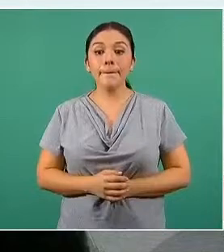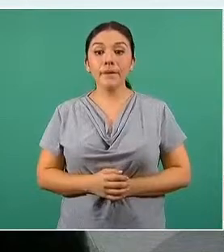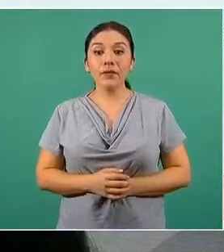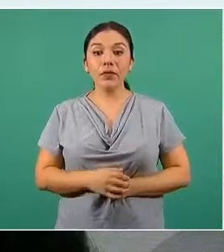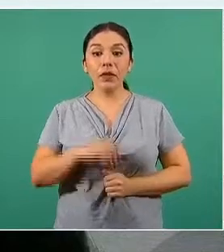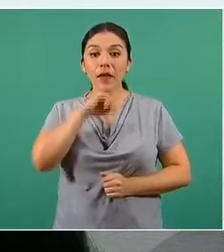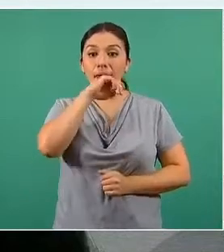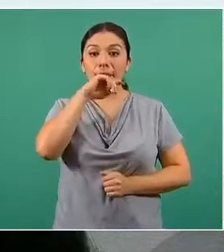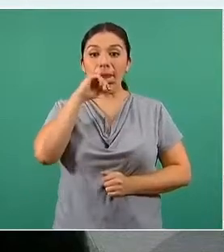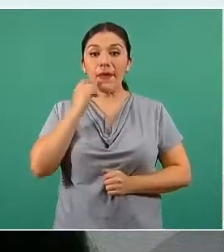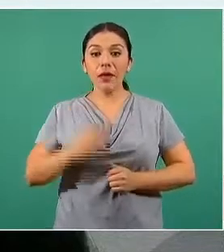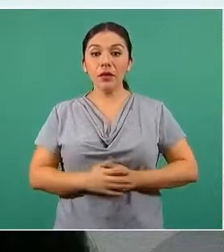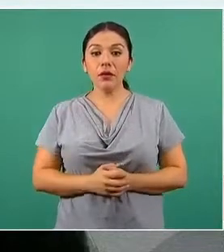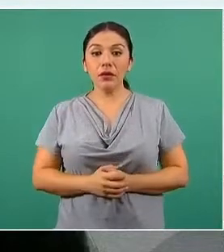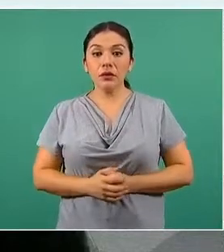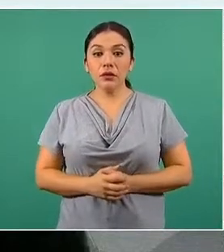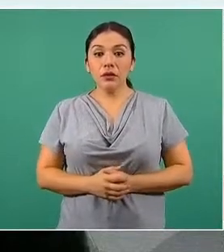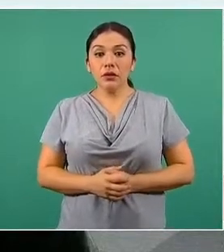Tenemos